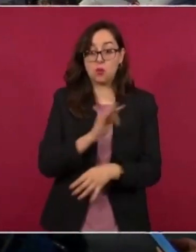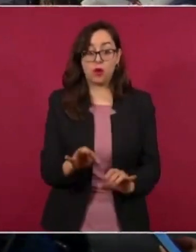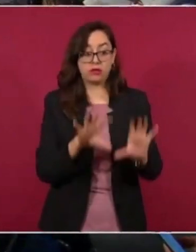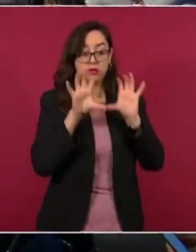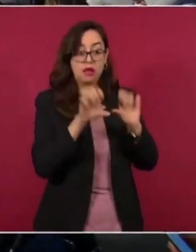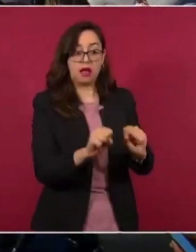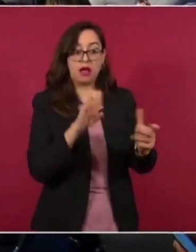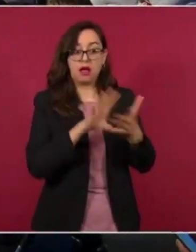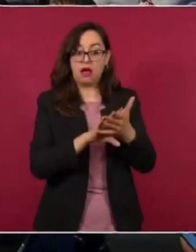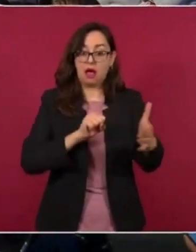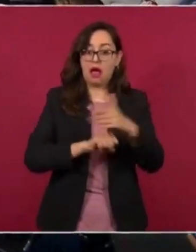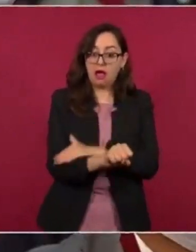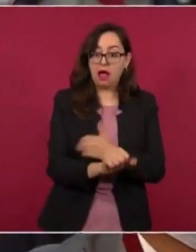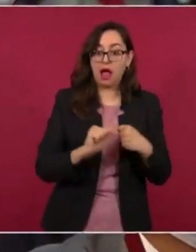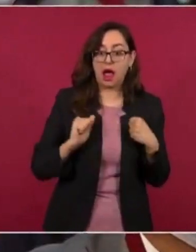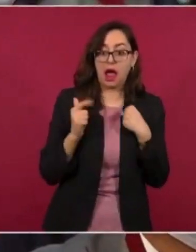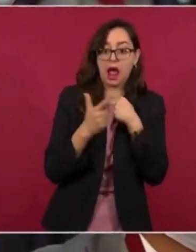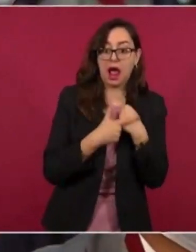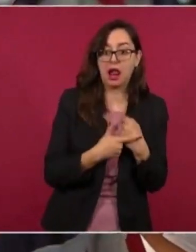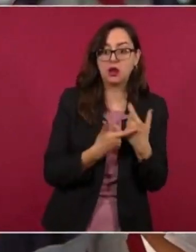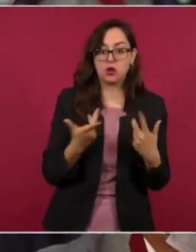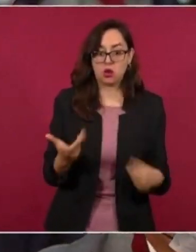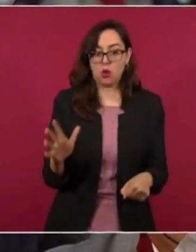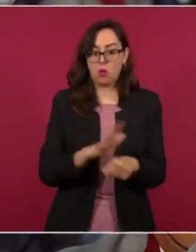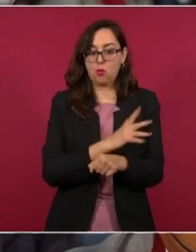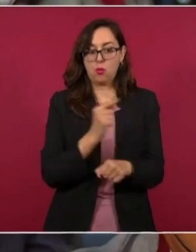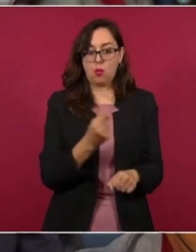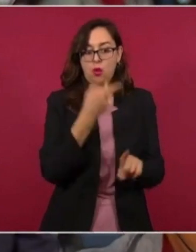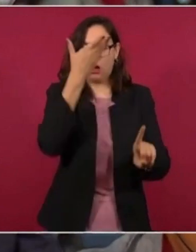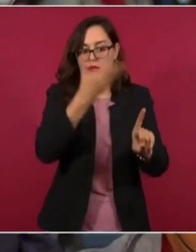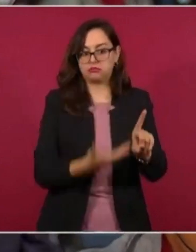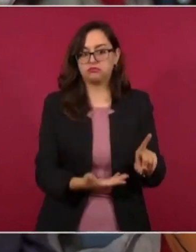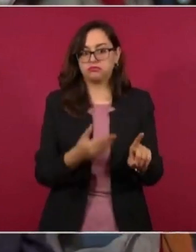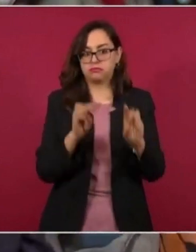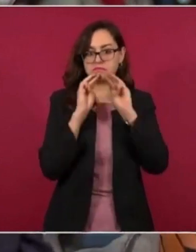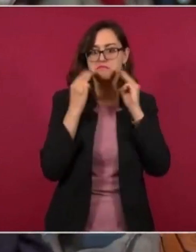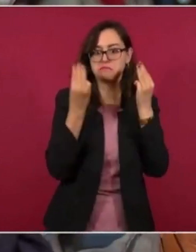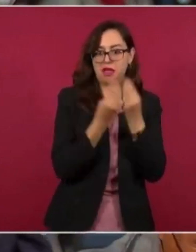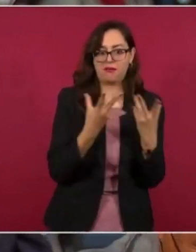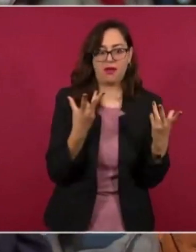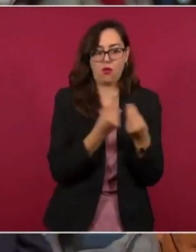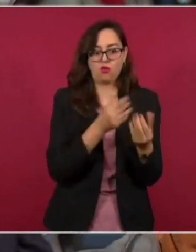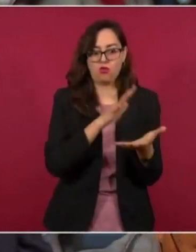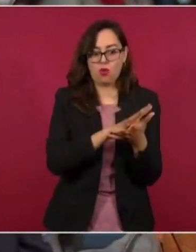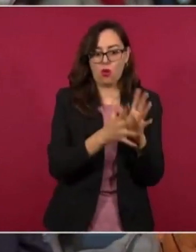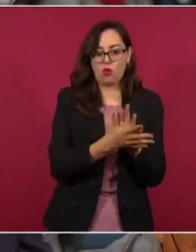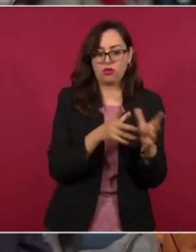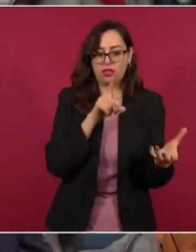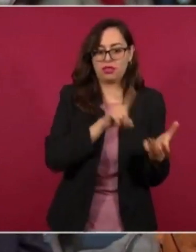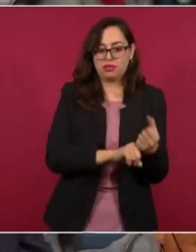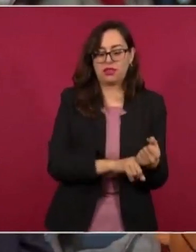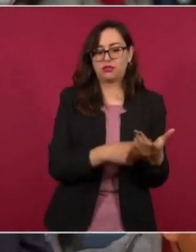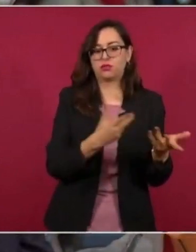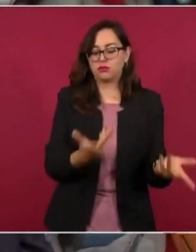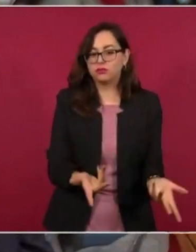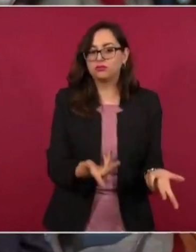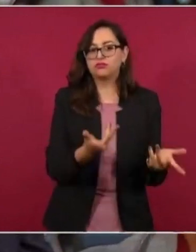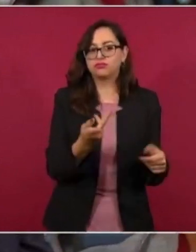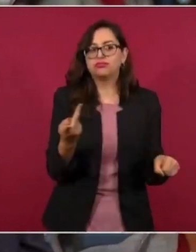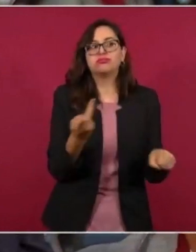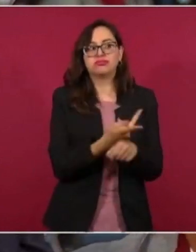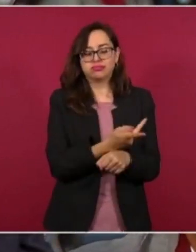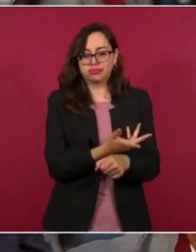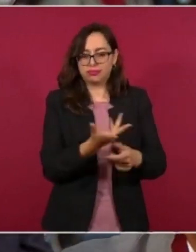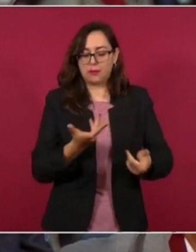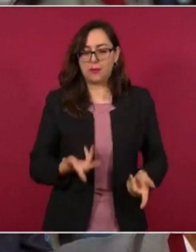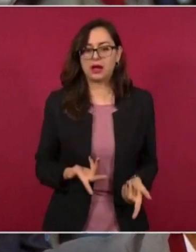las órdenes de aprehensión que existen en contra de García Cabeza de Vaca por estos supuestos vínculos con el crimen